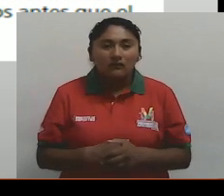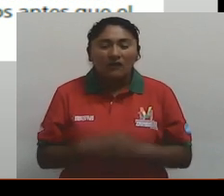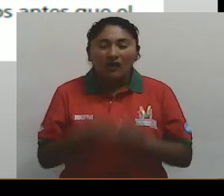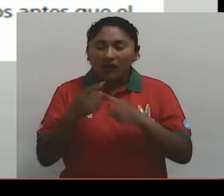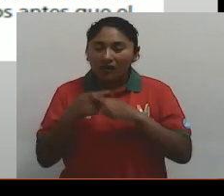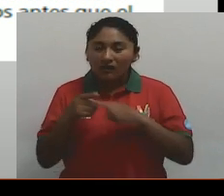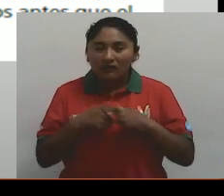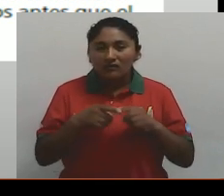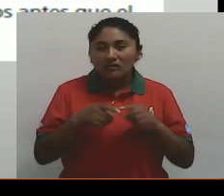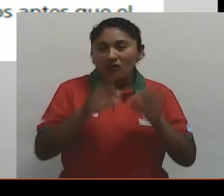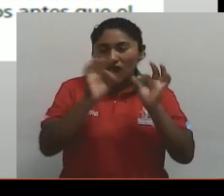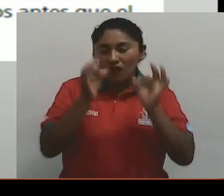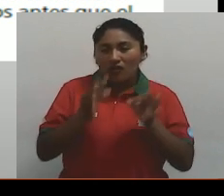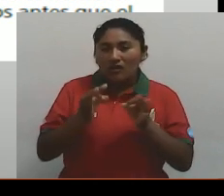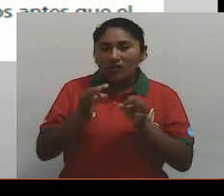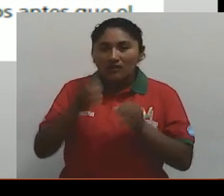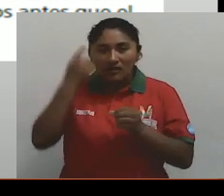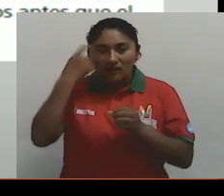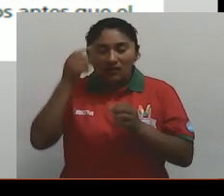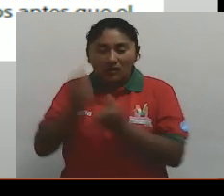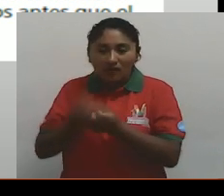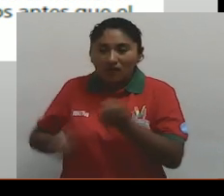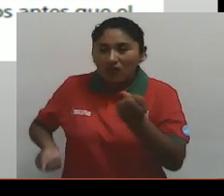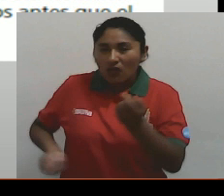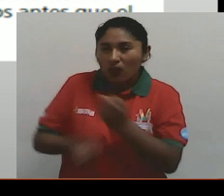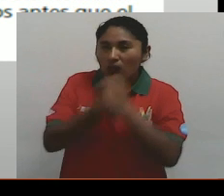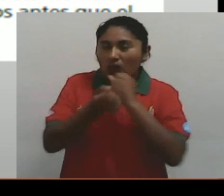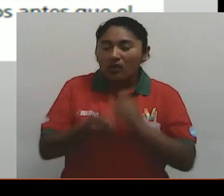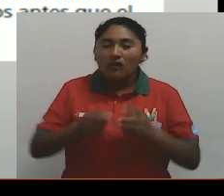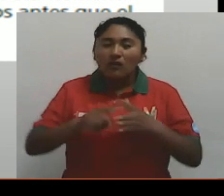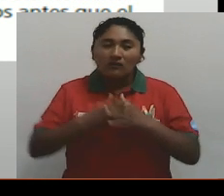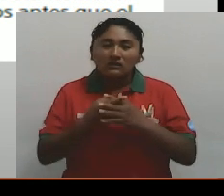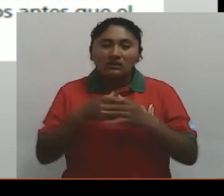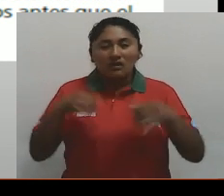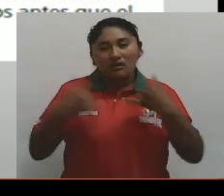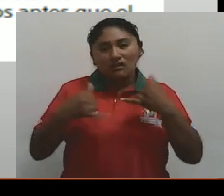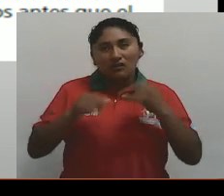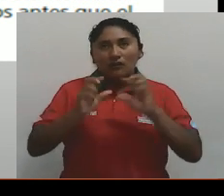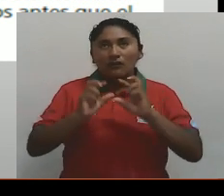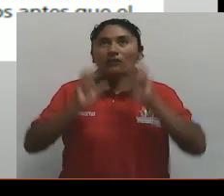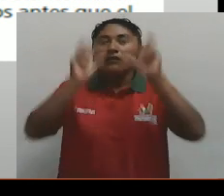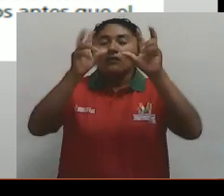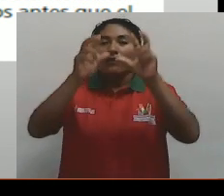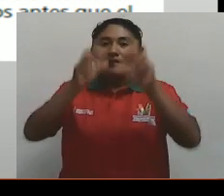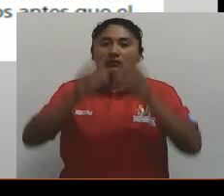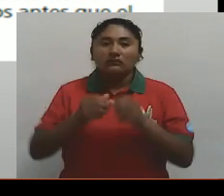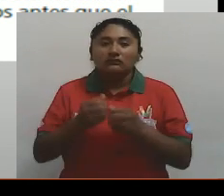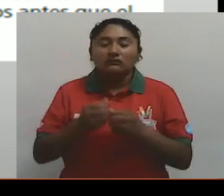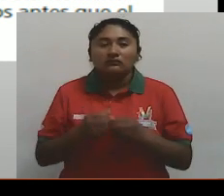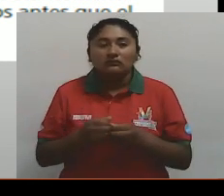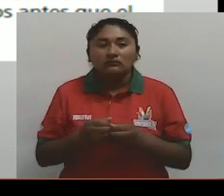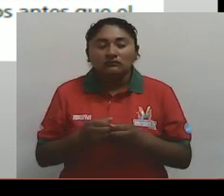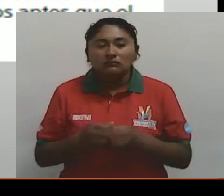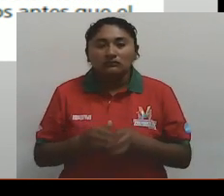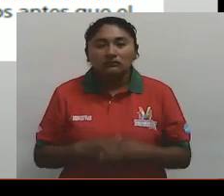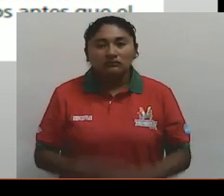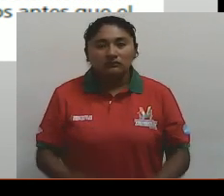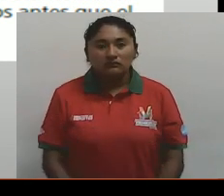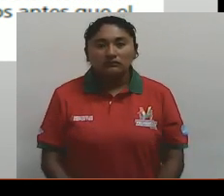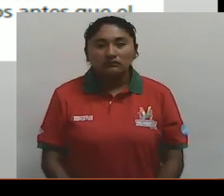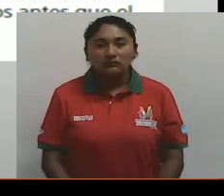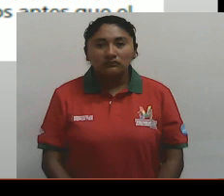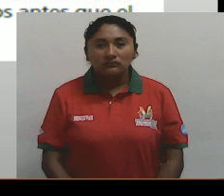tomando turnos para sacar, el ataque y la defensa. Sin embargo, el voleibol es único entre los juegos de red en insistir que el balón